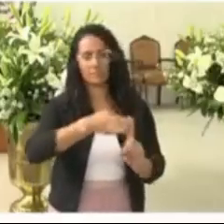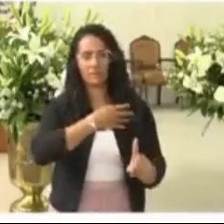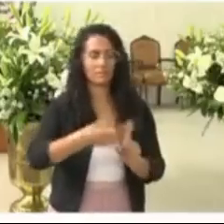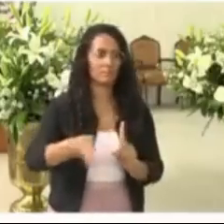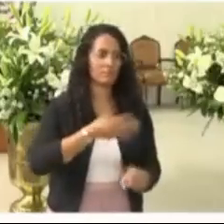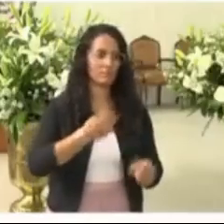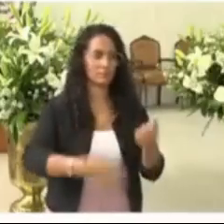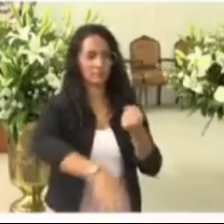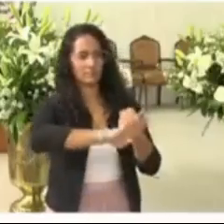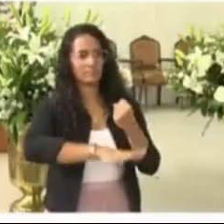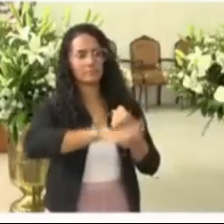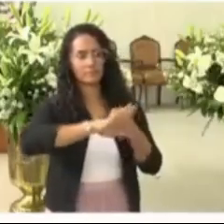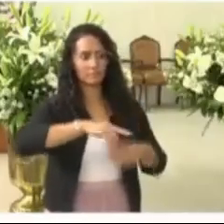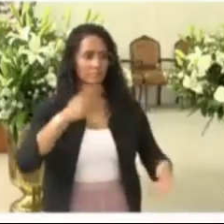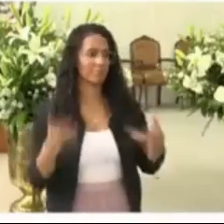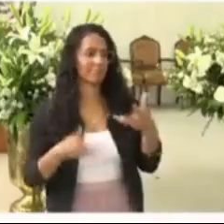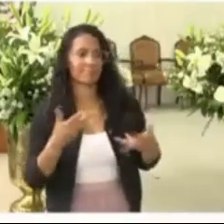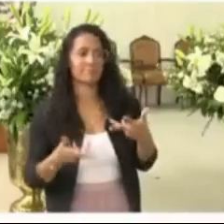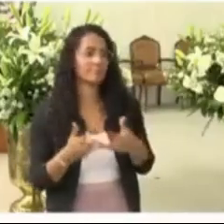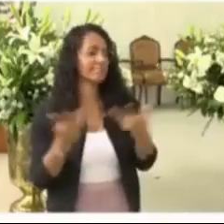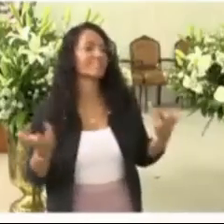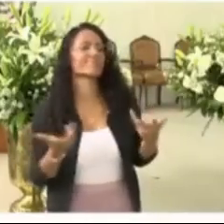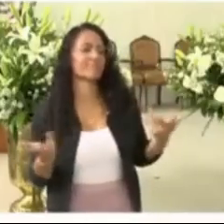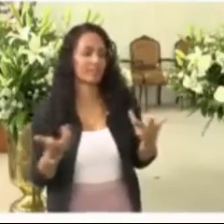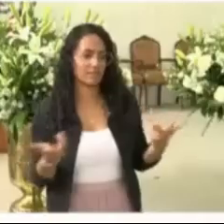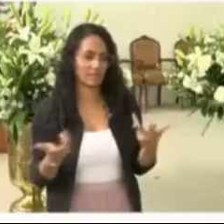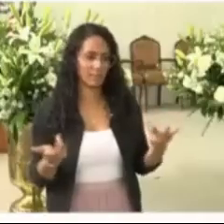sé qué hacer.